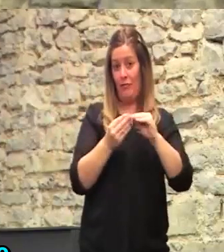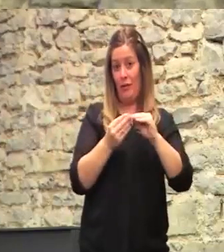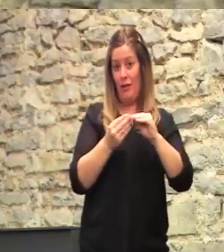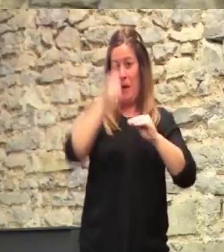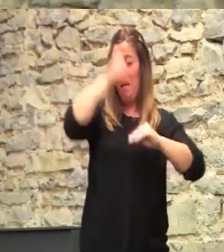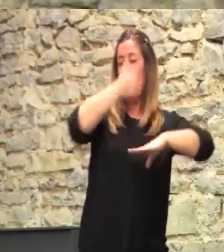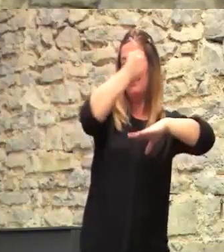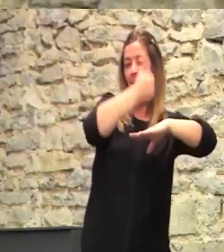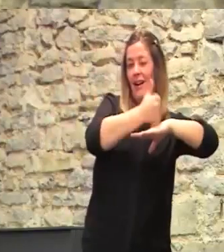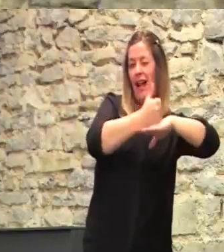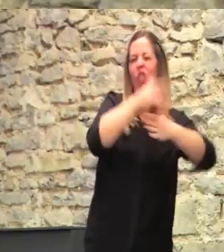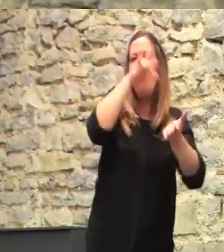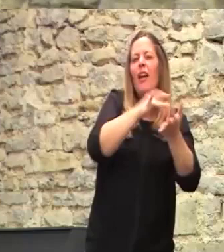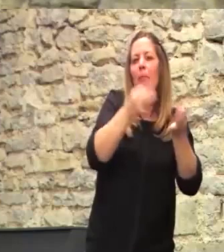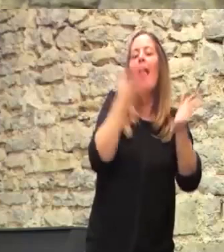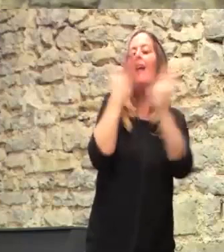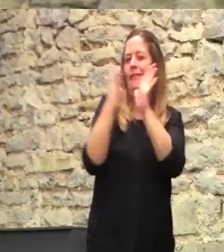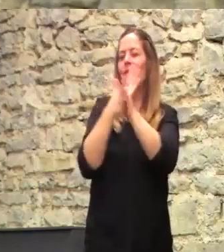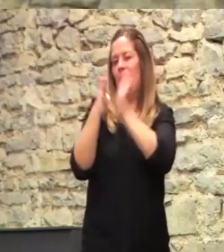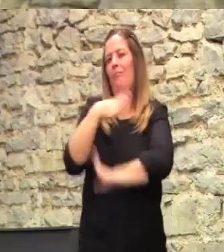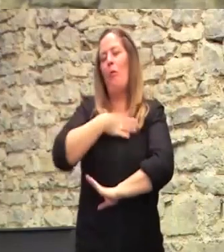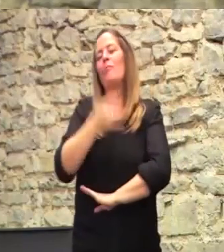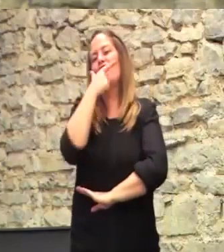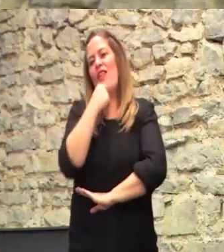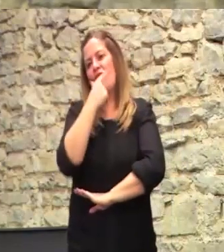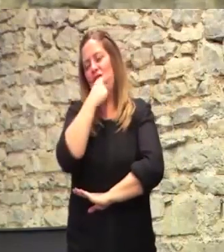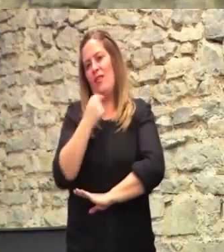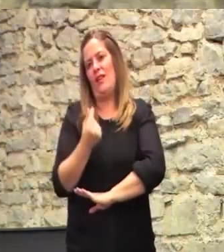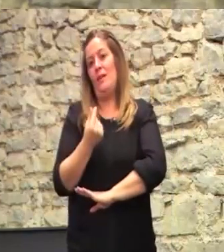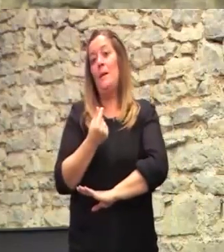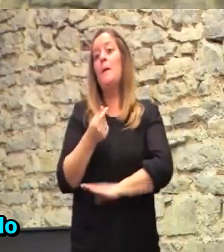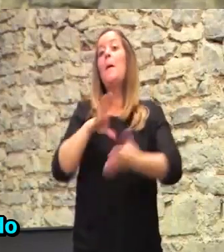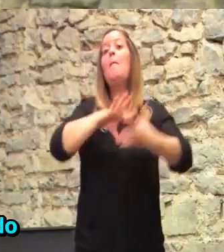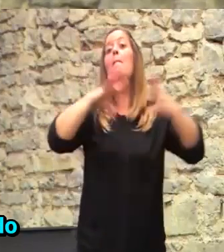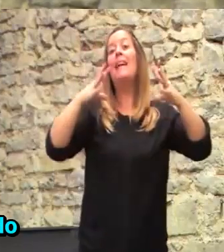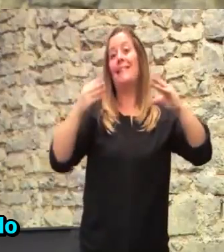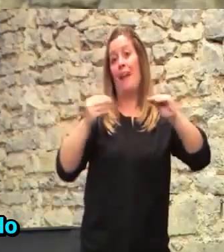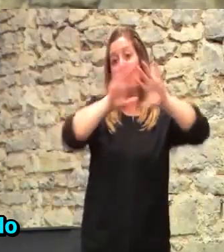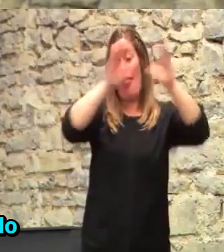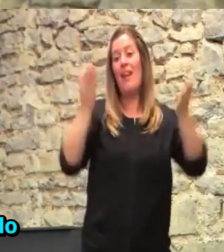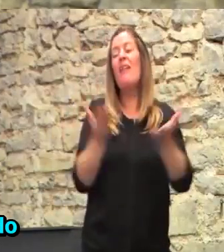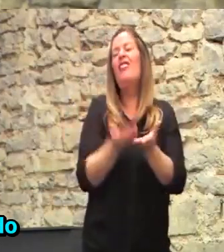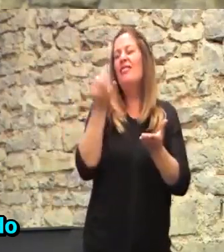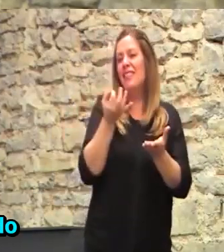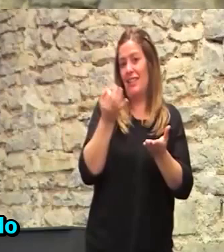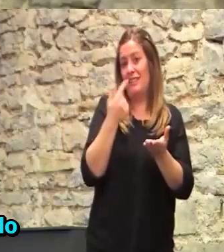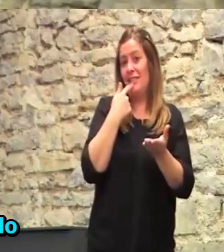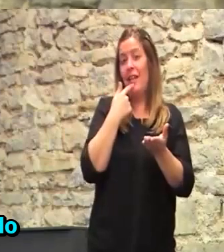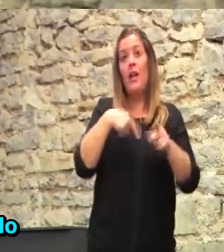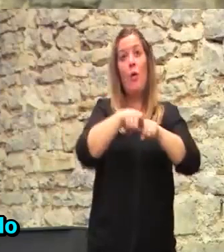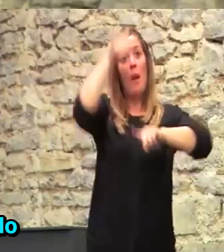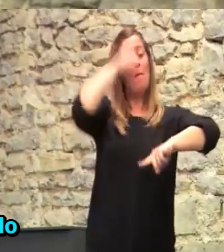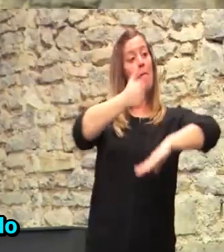patriarcado por supuesto muy simplemente pero la metáfora del malón es la siguiente es como si el patriarcado hubiera decidido que hay